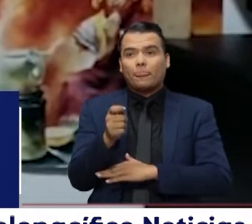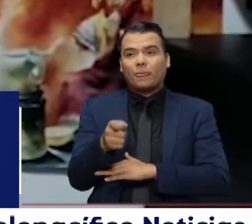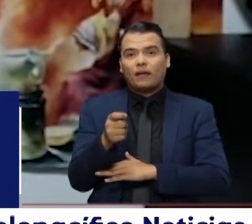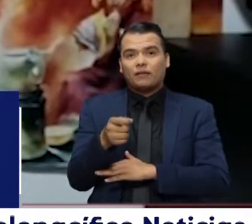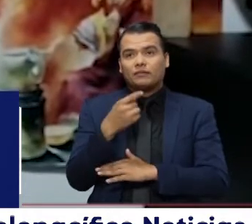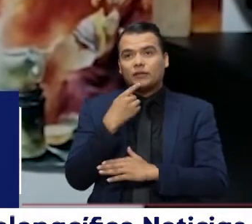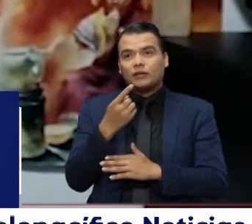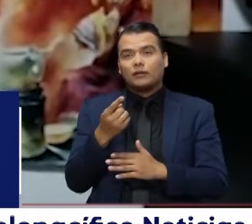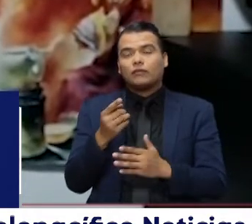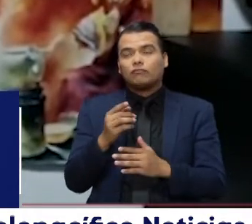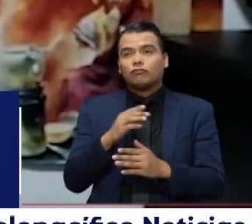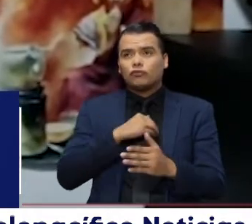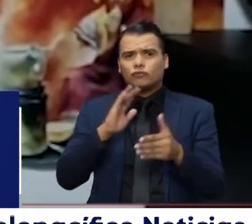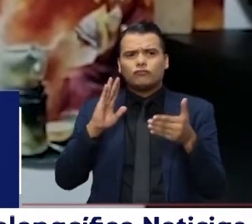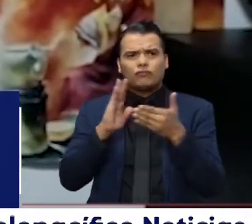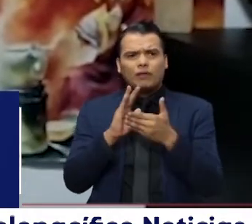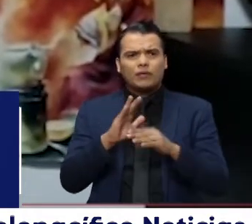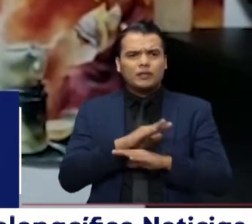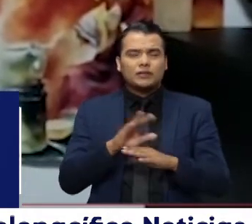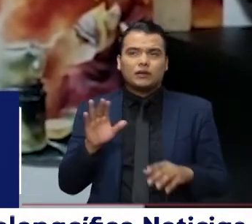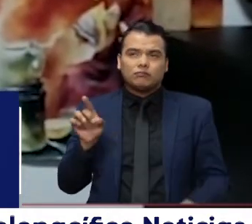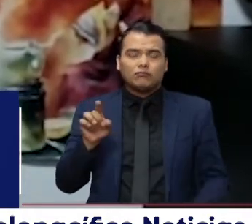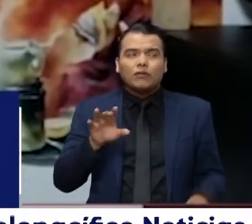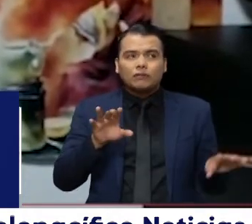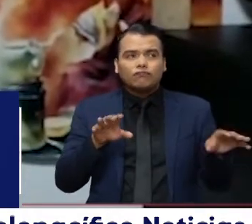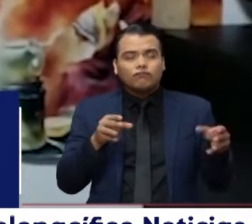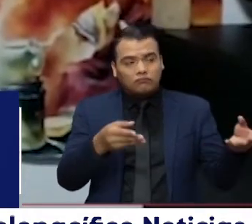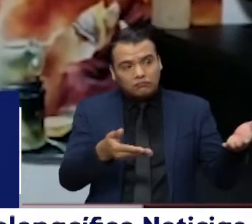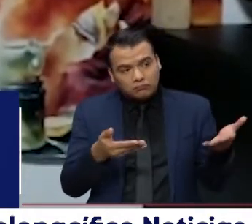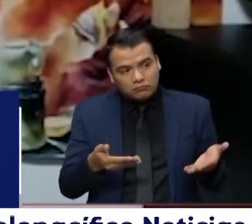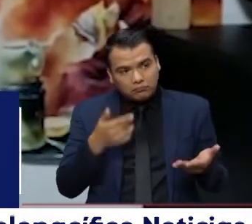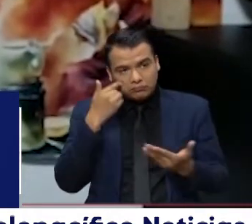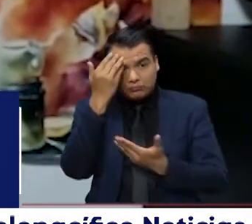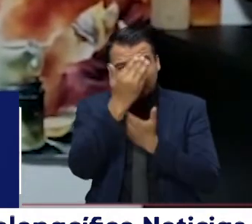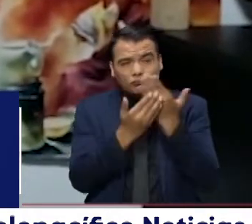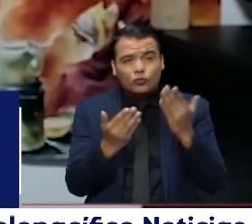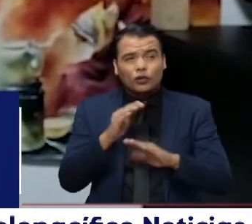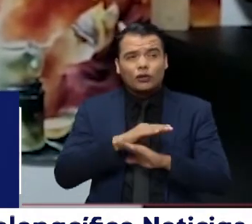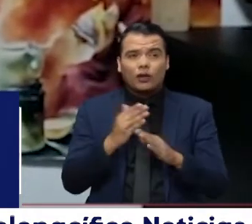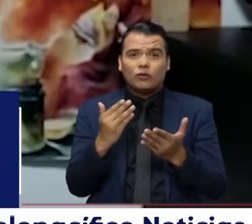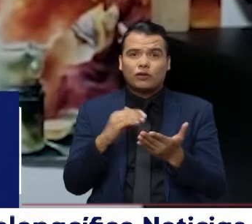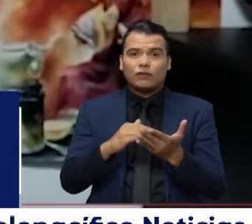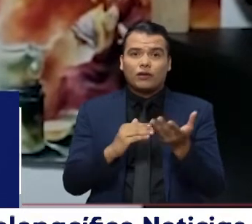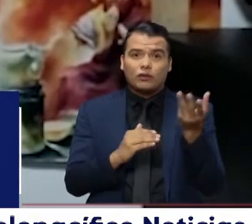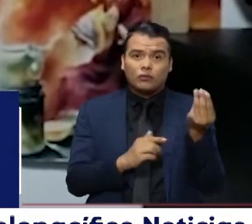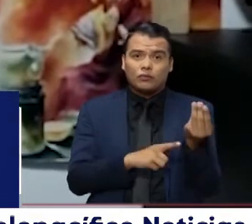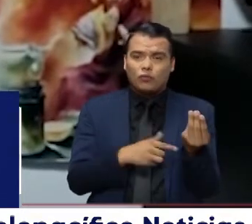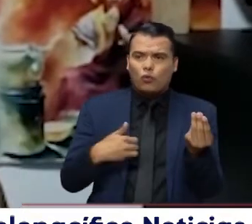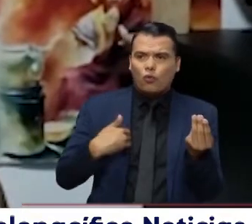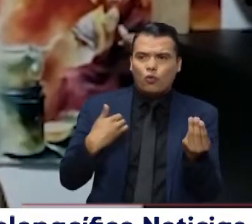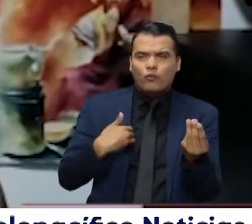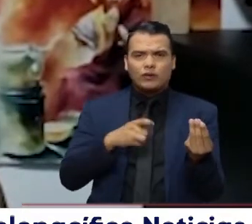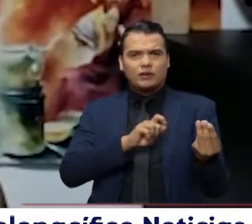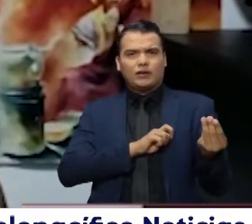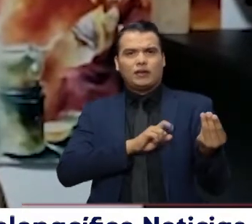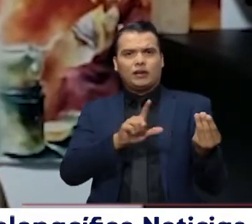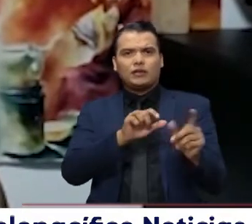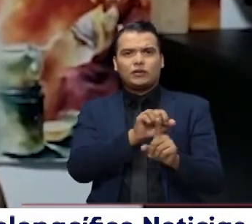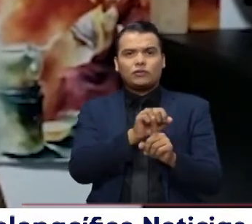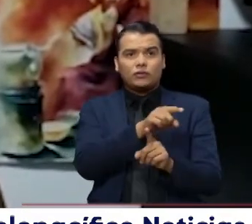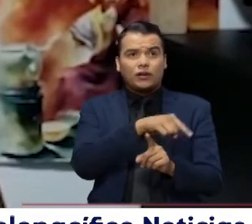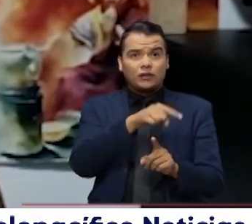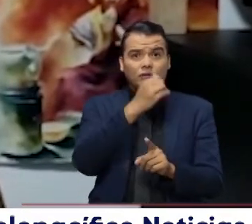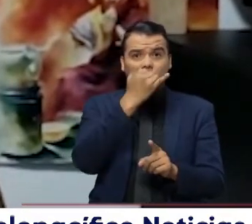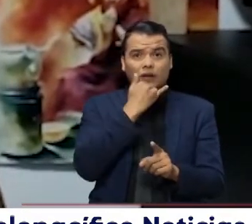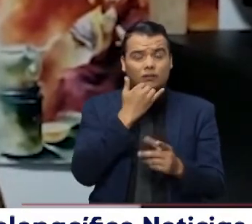lo fallará el juez de segunda instancia. Es importante aclarar que estos jóvenes, líderes sociales, líderes comunitarios, son